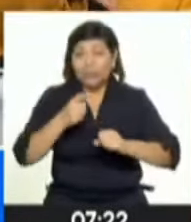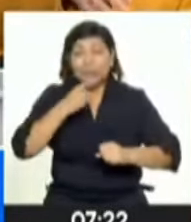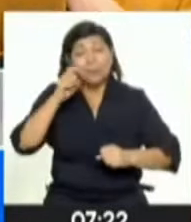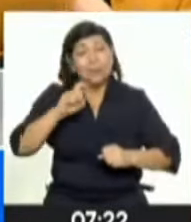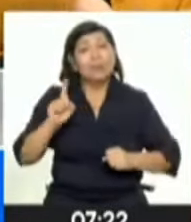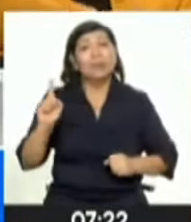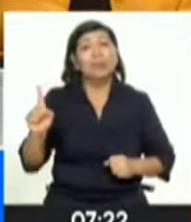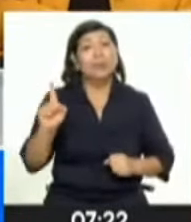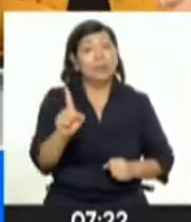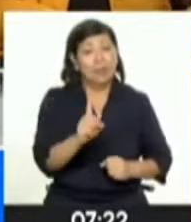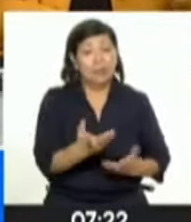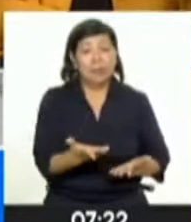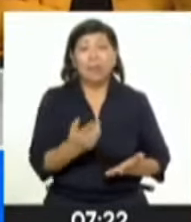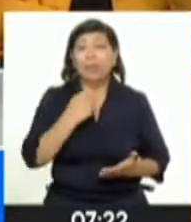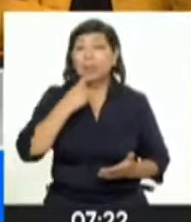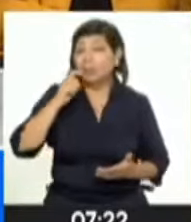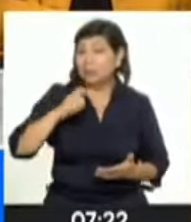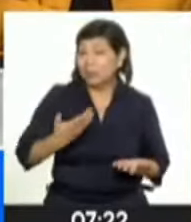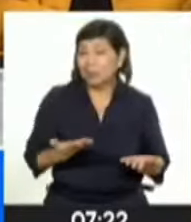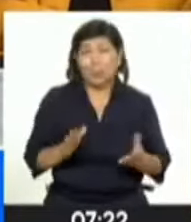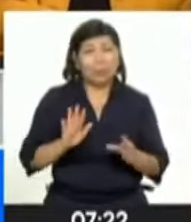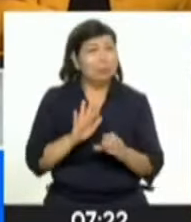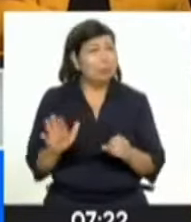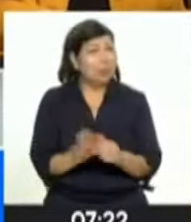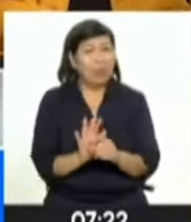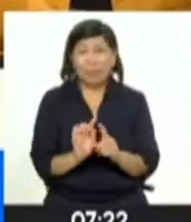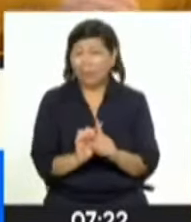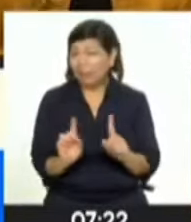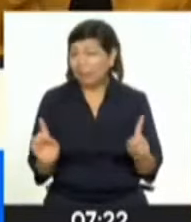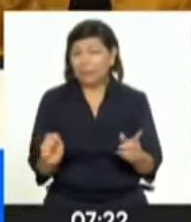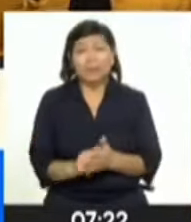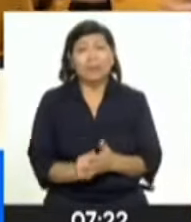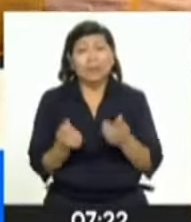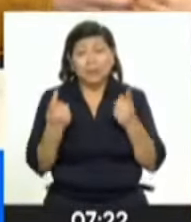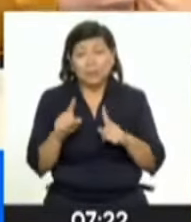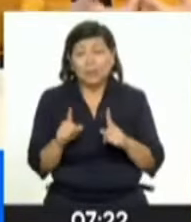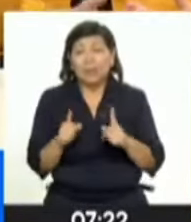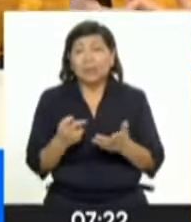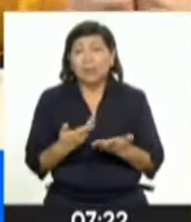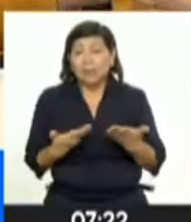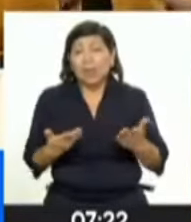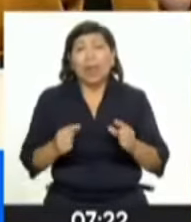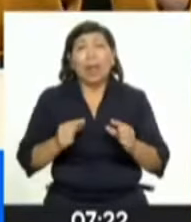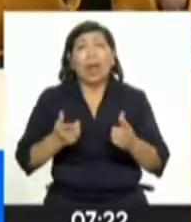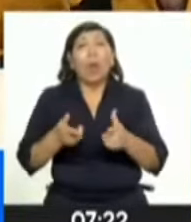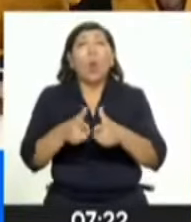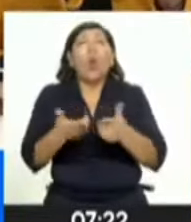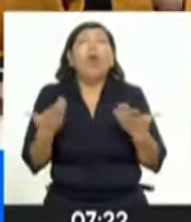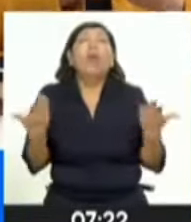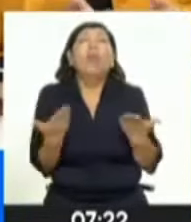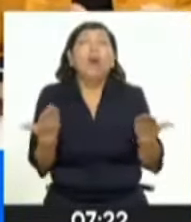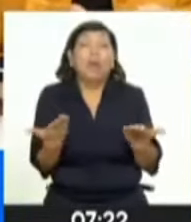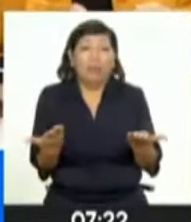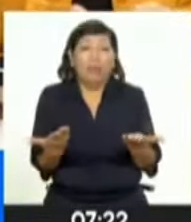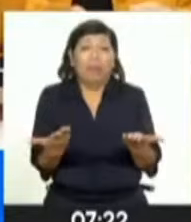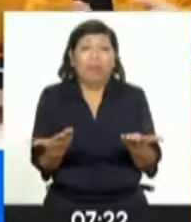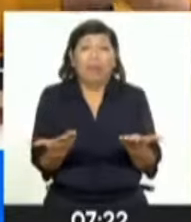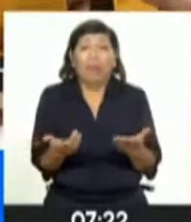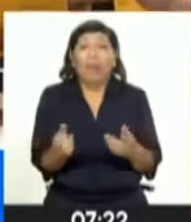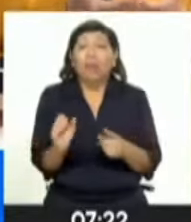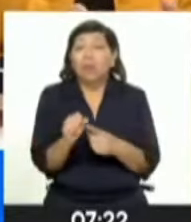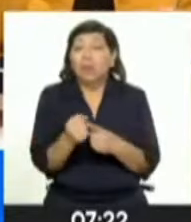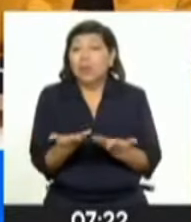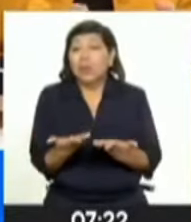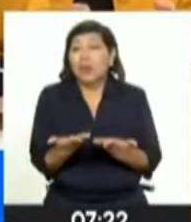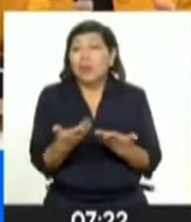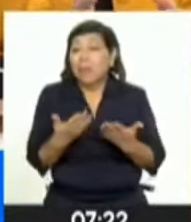que cada región tiene, porque son totalmente diferentes, de acuerdo a las realidades geográficas, de acuerdo a la realidad social,